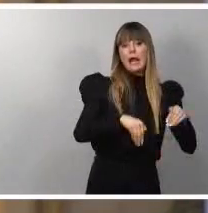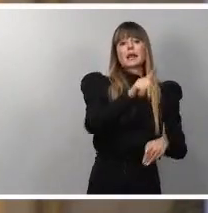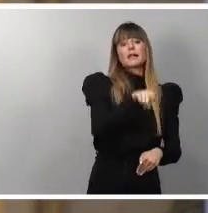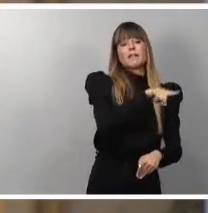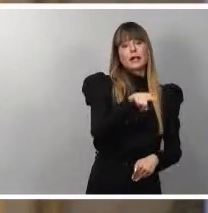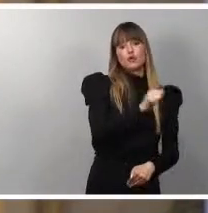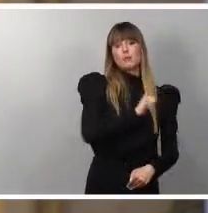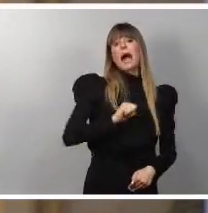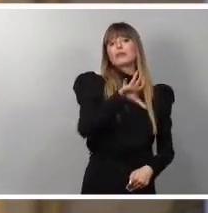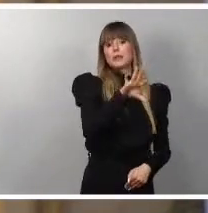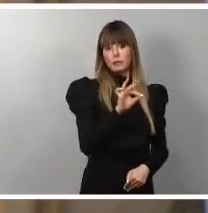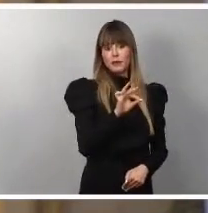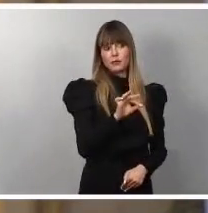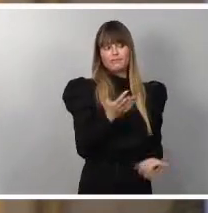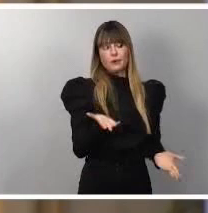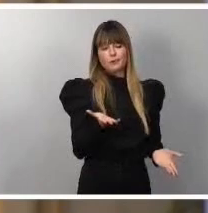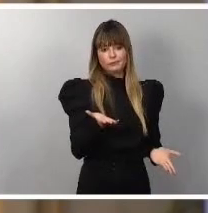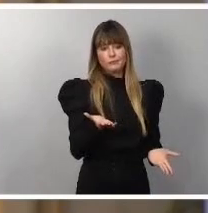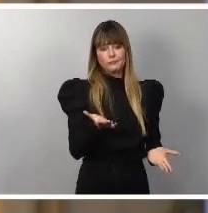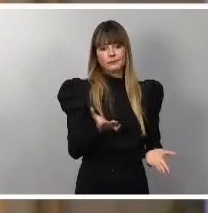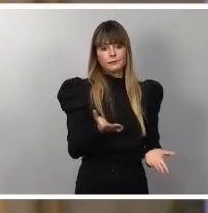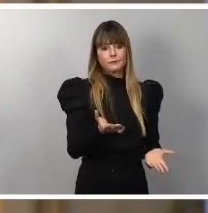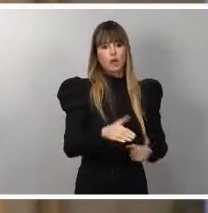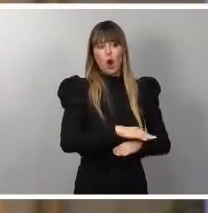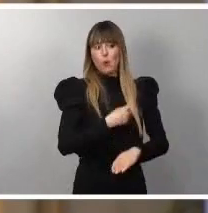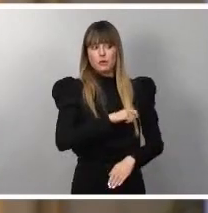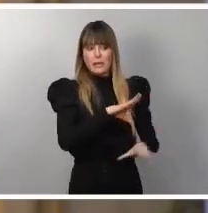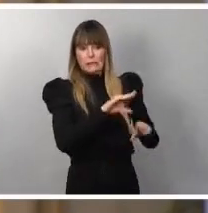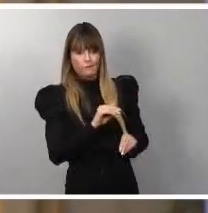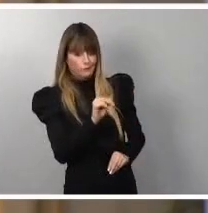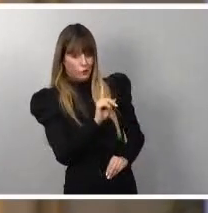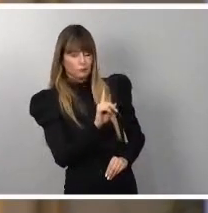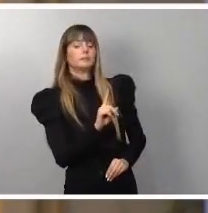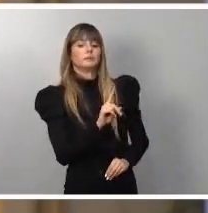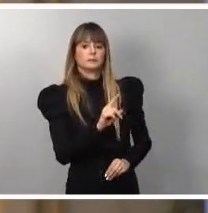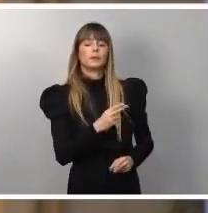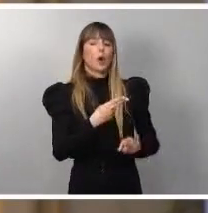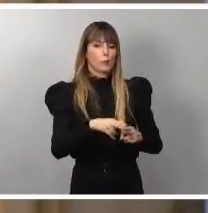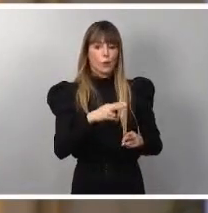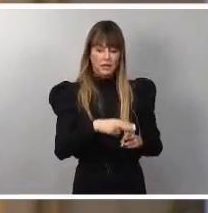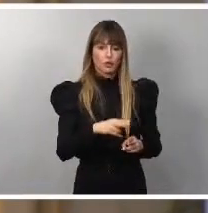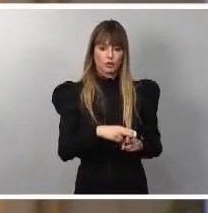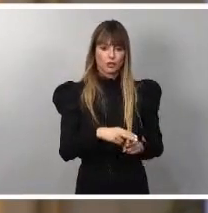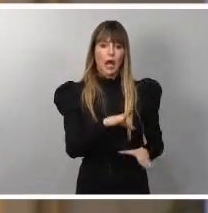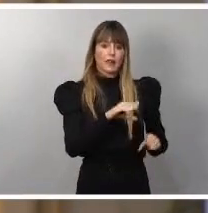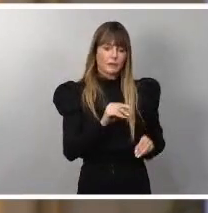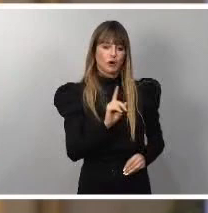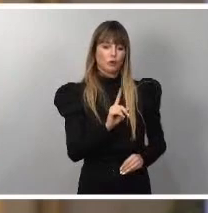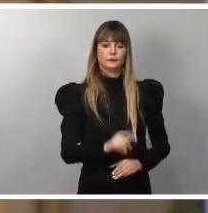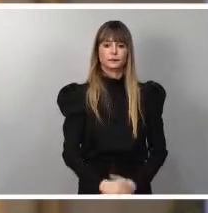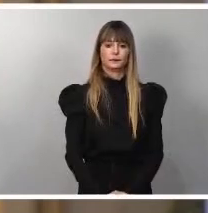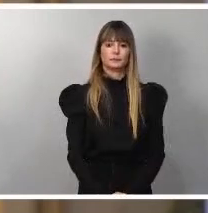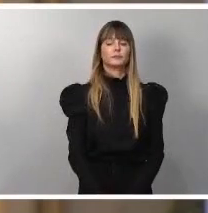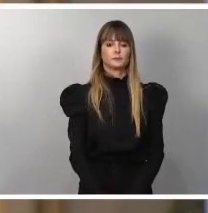que lógicamente pues no comparte ni acepta el Gobierno de España ni las fuerzas políticas que sustentan a este Gobierno, me